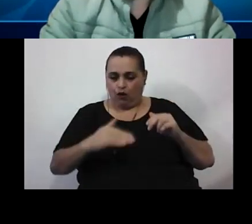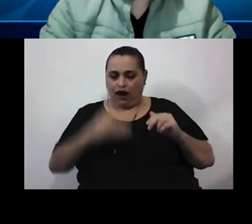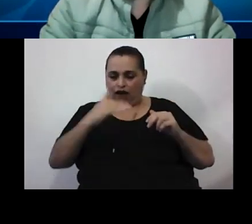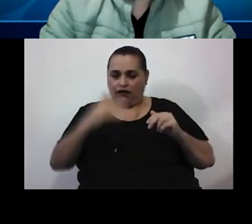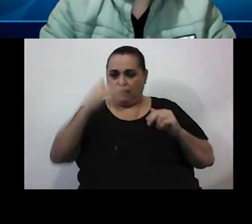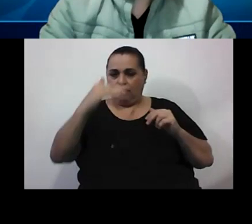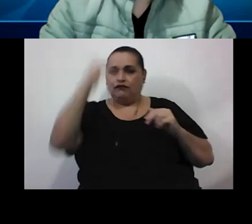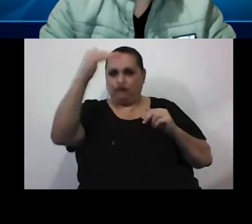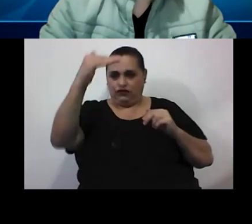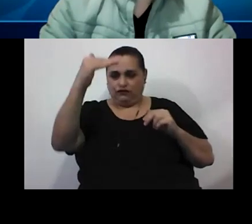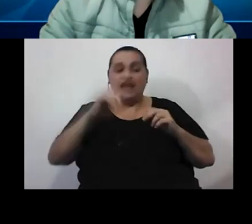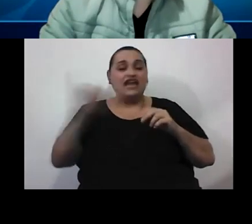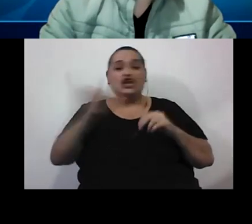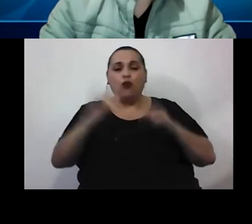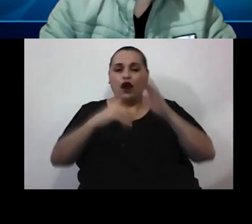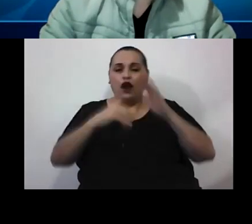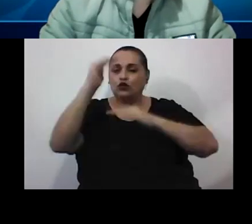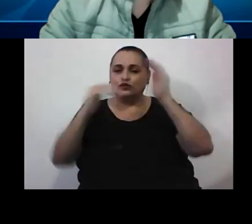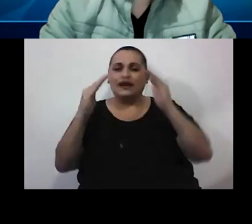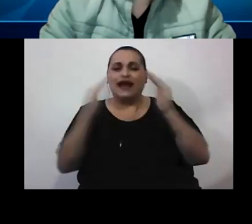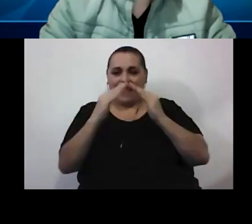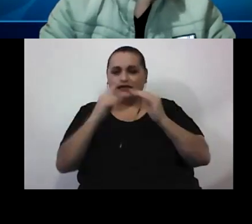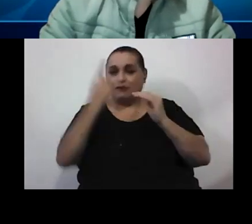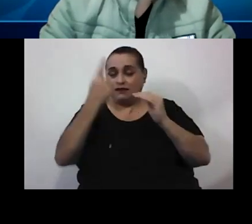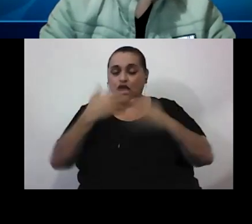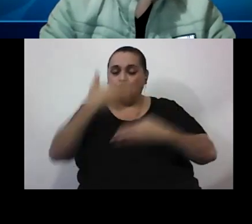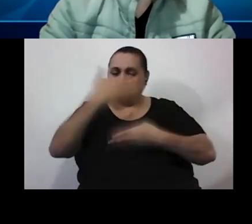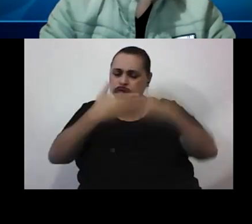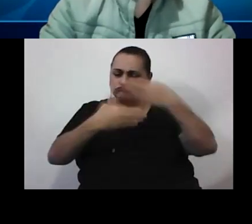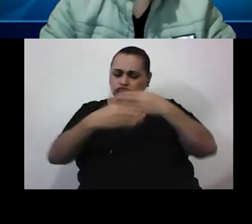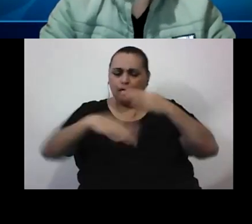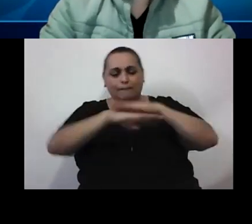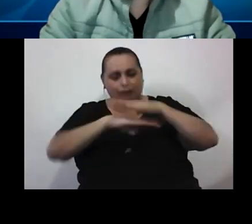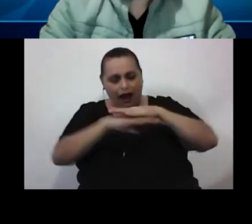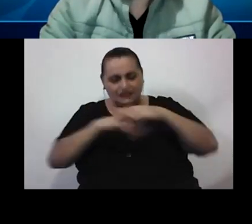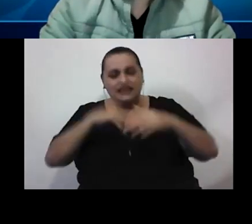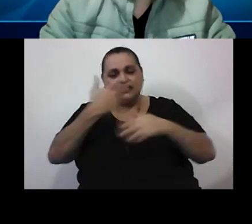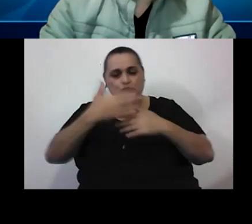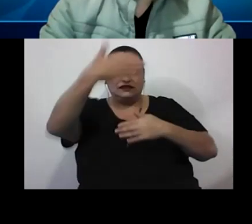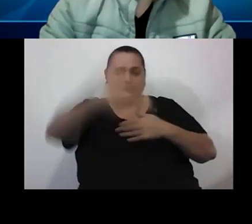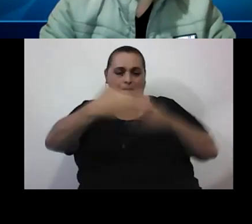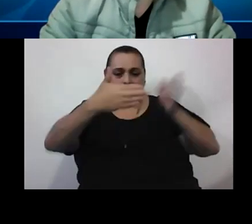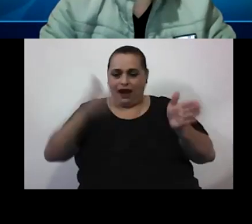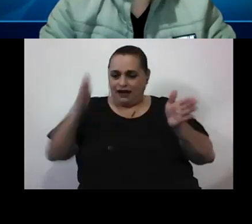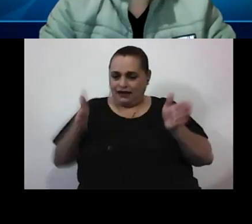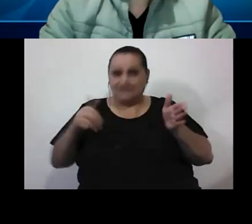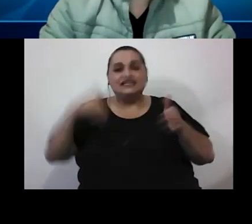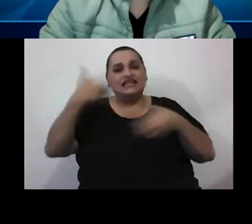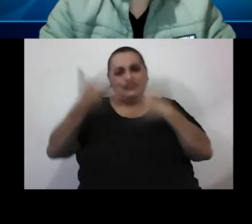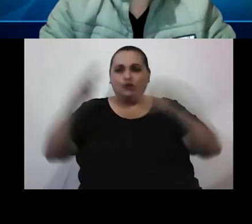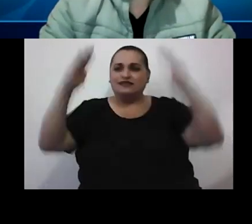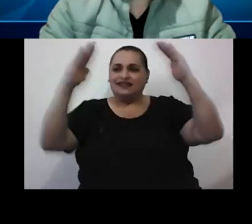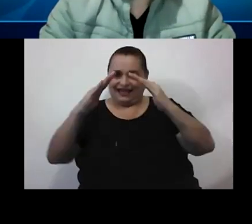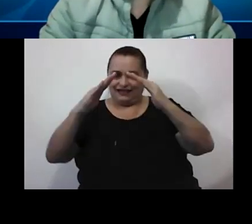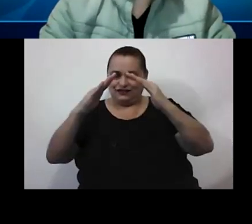las bases, ¿verdad? Primero construimos las bases, luego ponemos las paredes, el techo, después embellecemos con